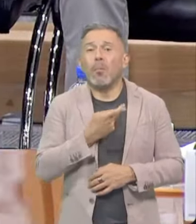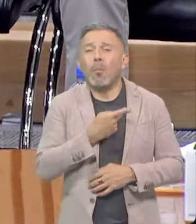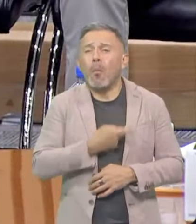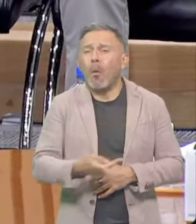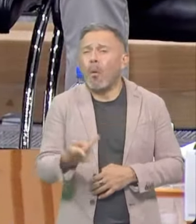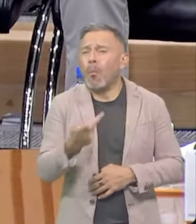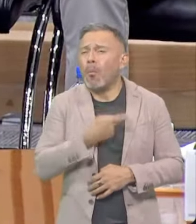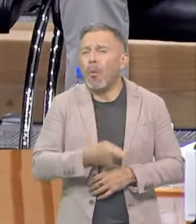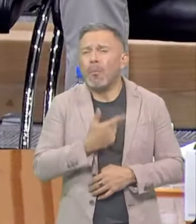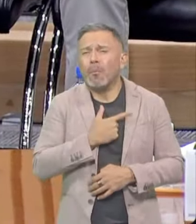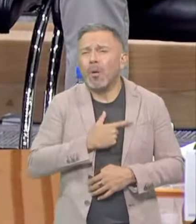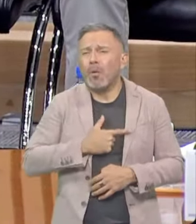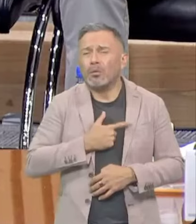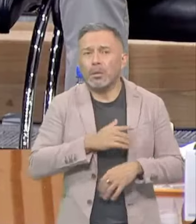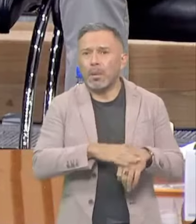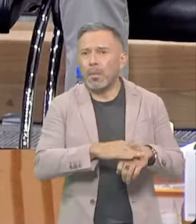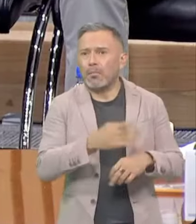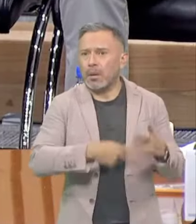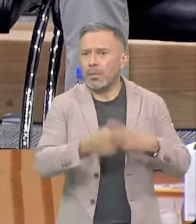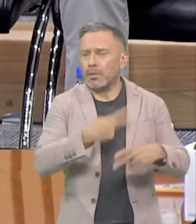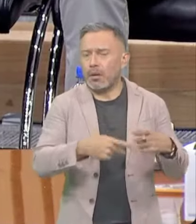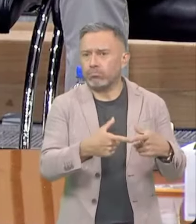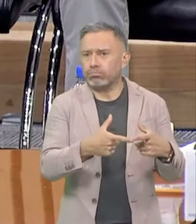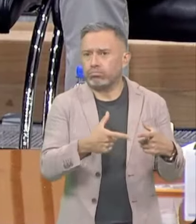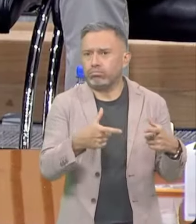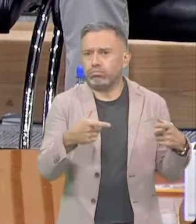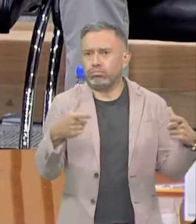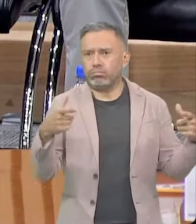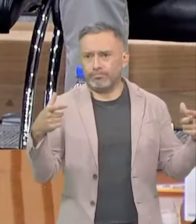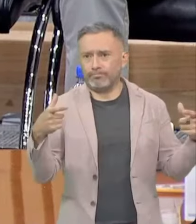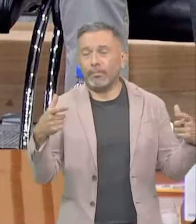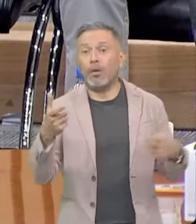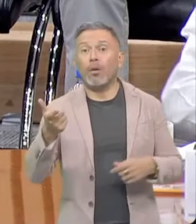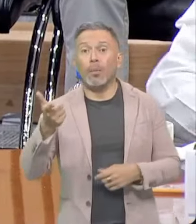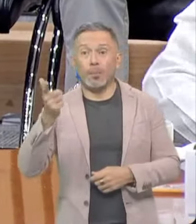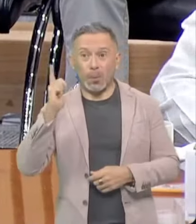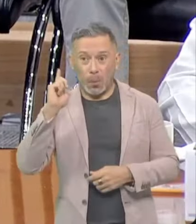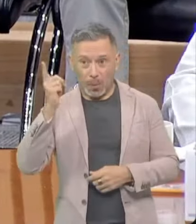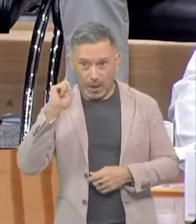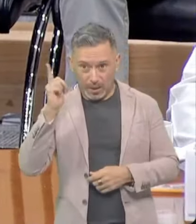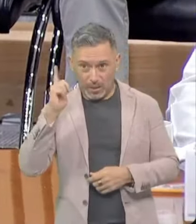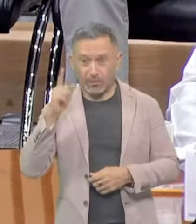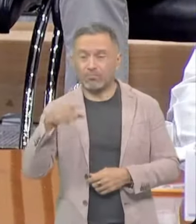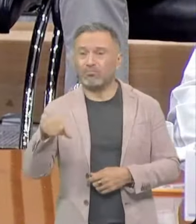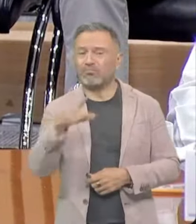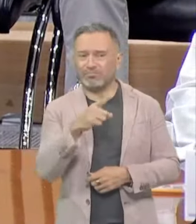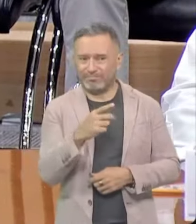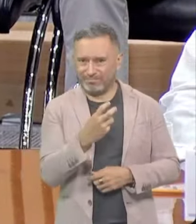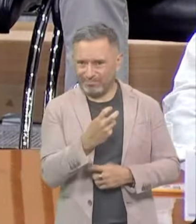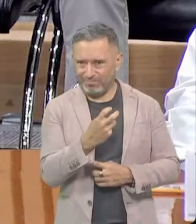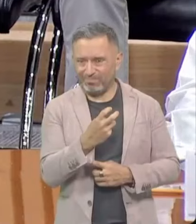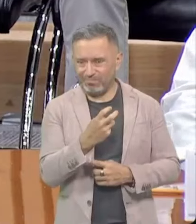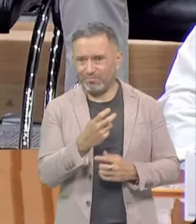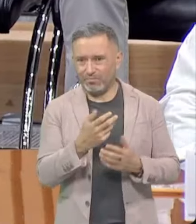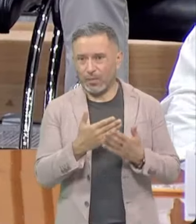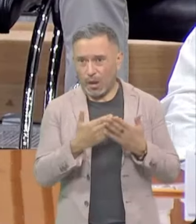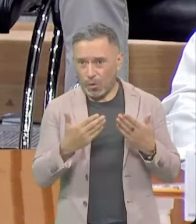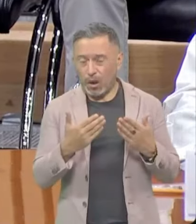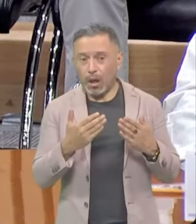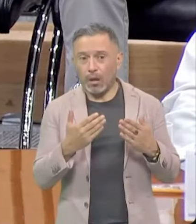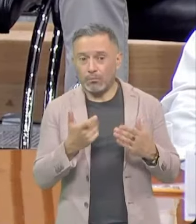los multiplican que ojalá puedan también mejorar Esa condición